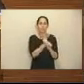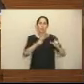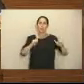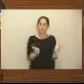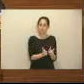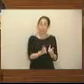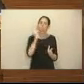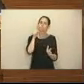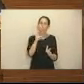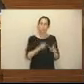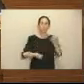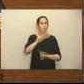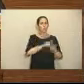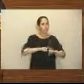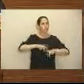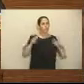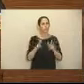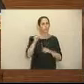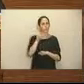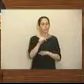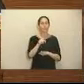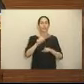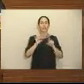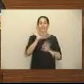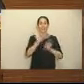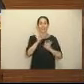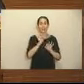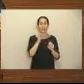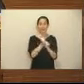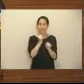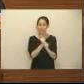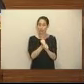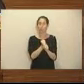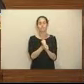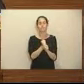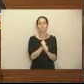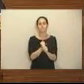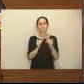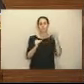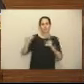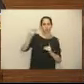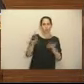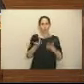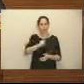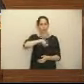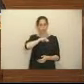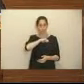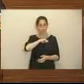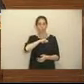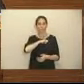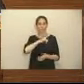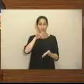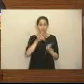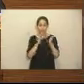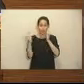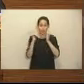siendo nuestro gran talón de Aquiles. Sigue siendo la tasa de actividad más baja del país y se ha reducido más del doble en este